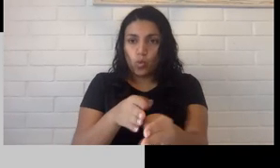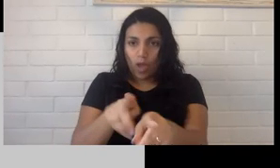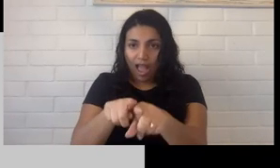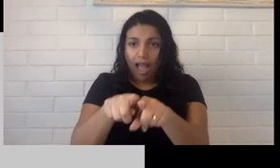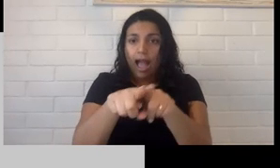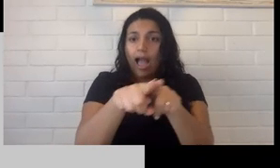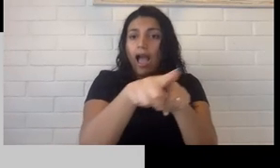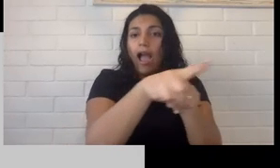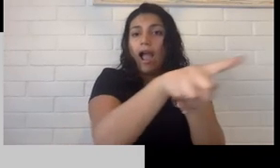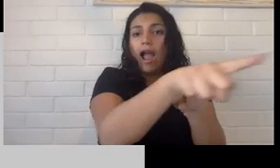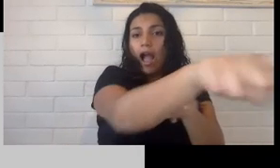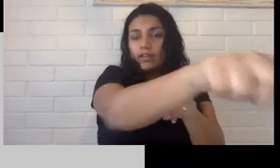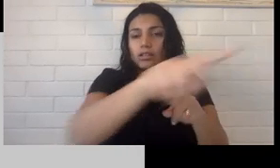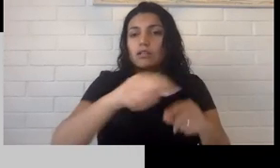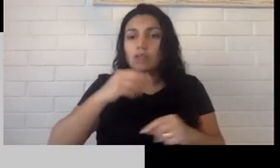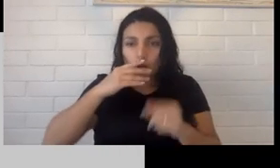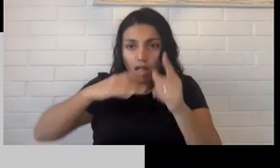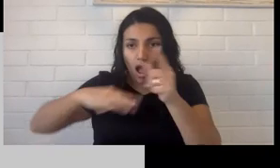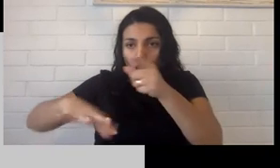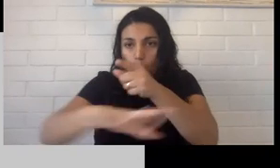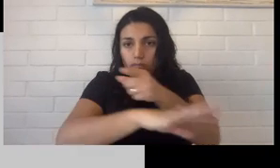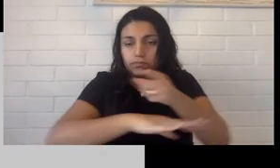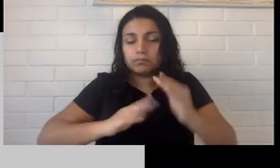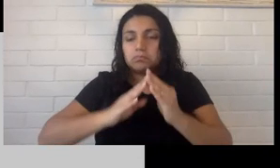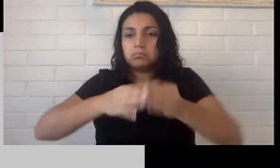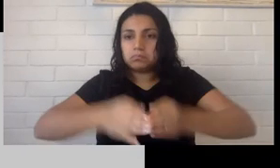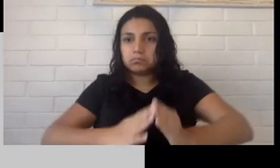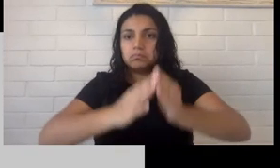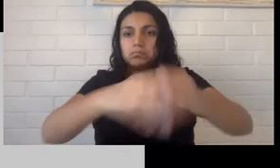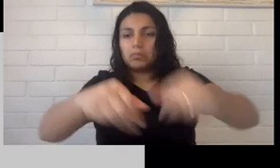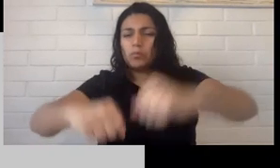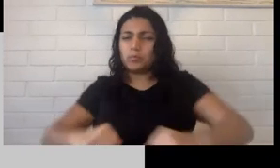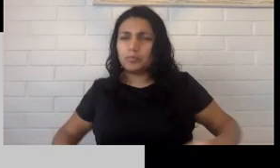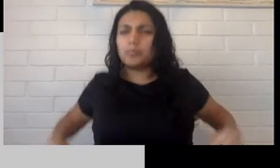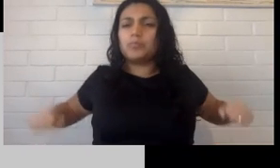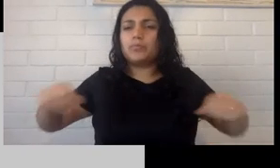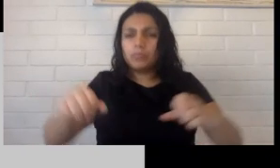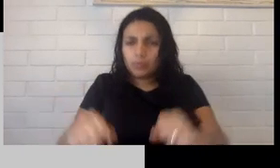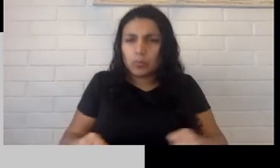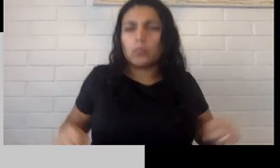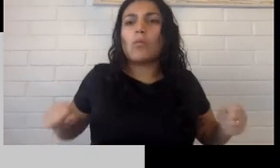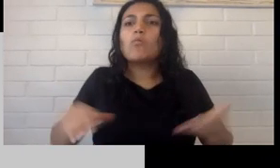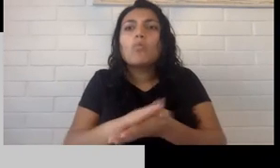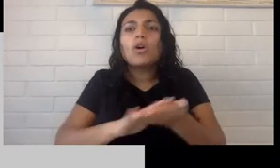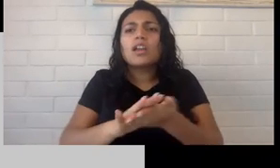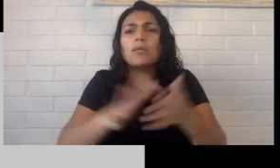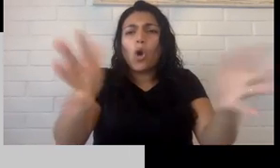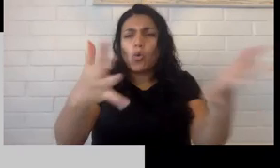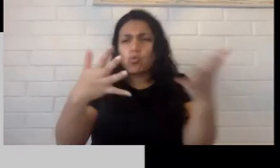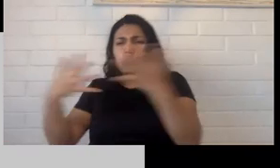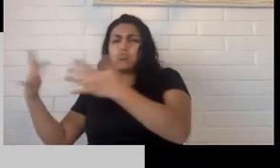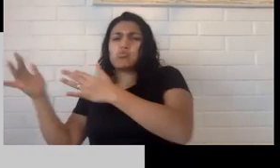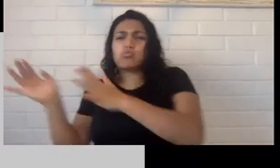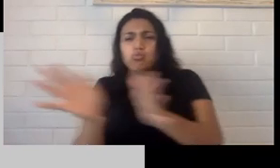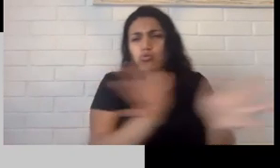en este lago imaginario, y supongamos que en algún momento surge viento, y el viento va en contra.